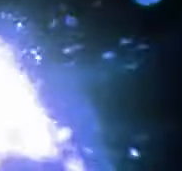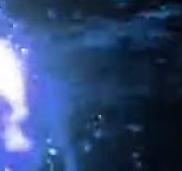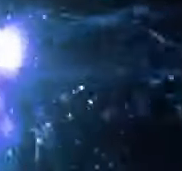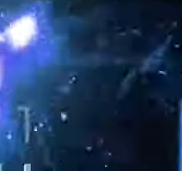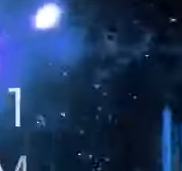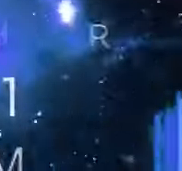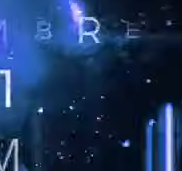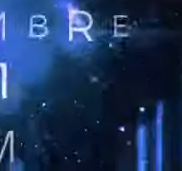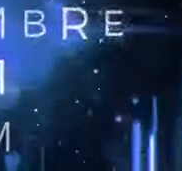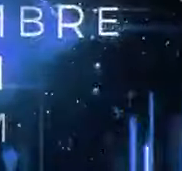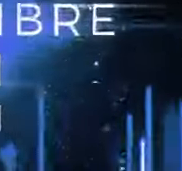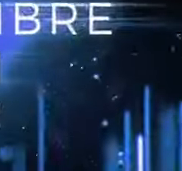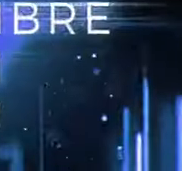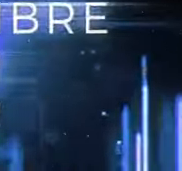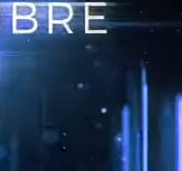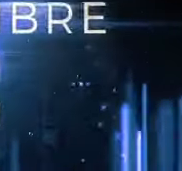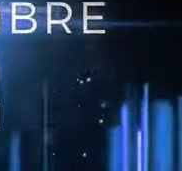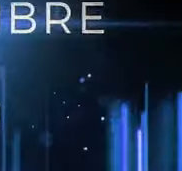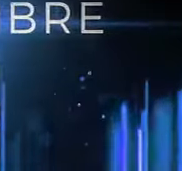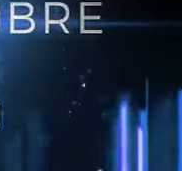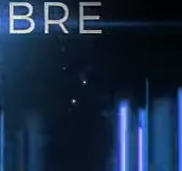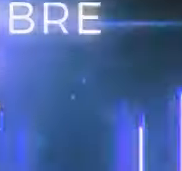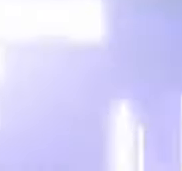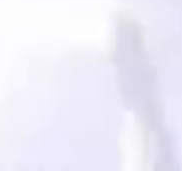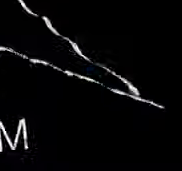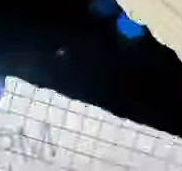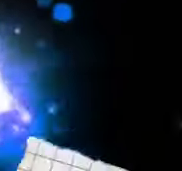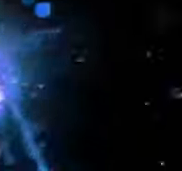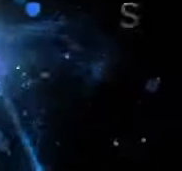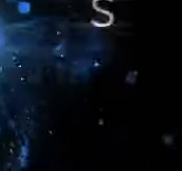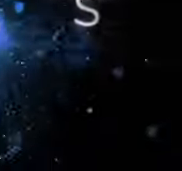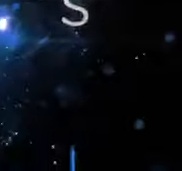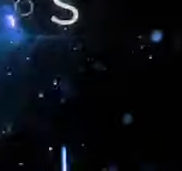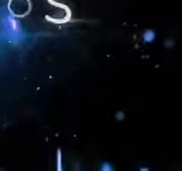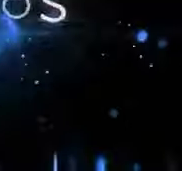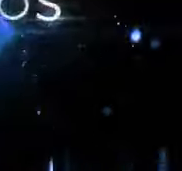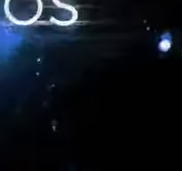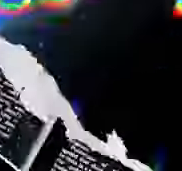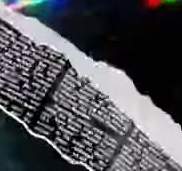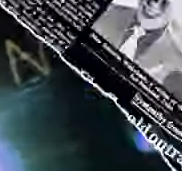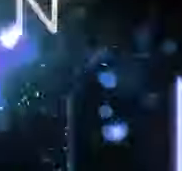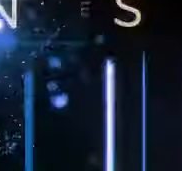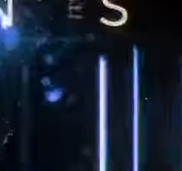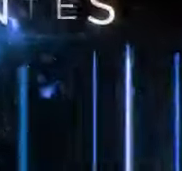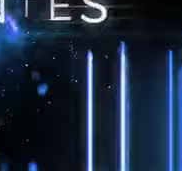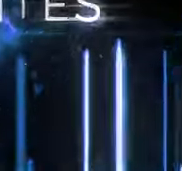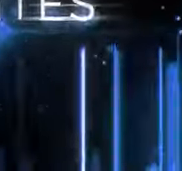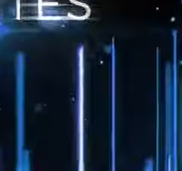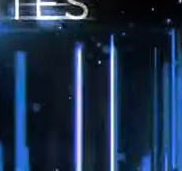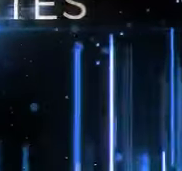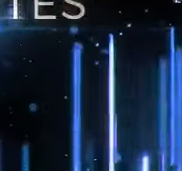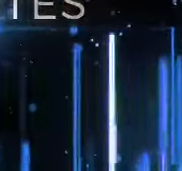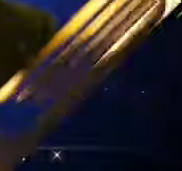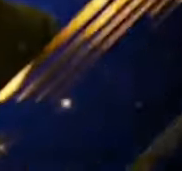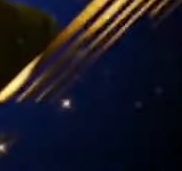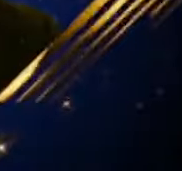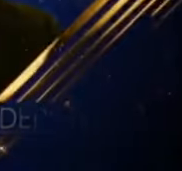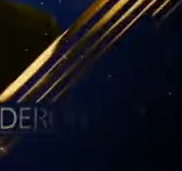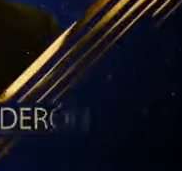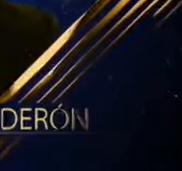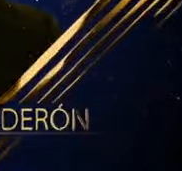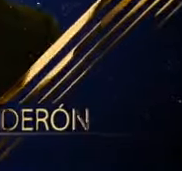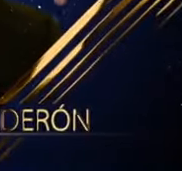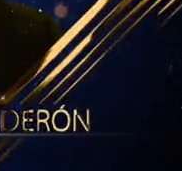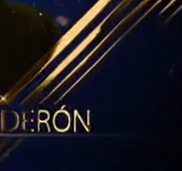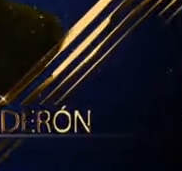Rico. Sábado 25 de septiembre, 6 de la tarde, 22 músicos, 12 cantantes, dirigidos por